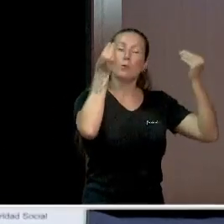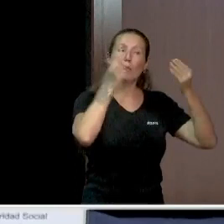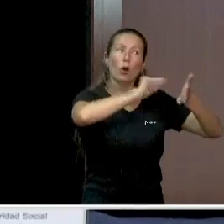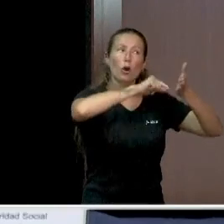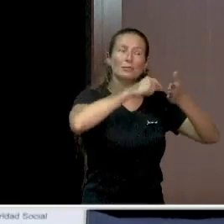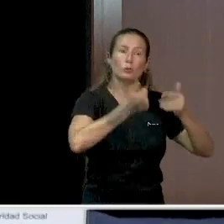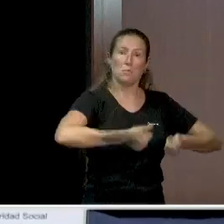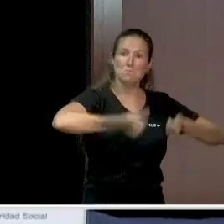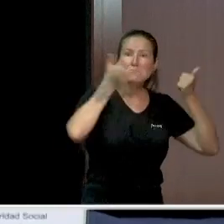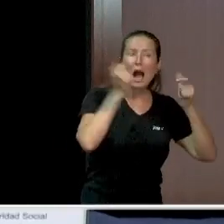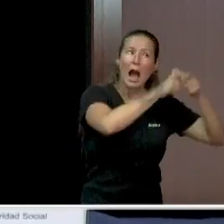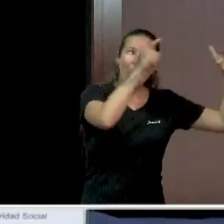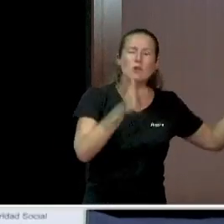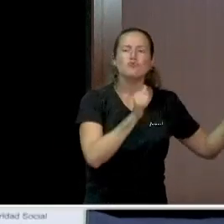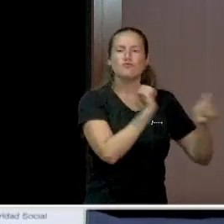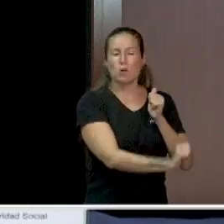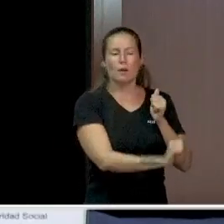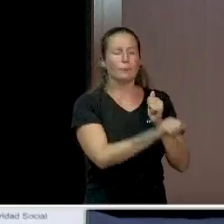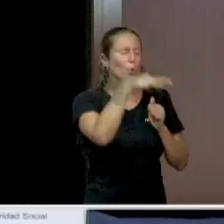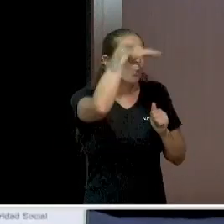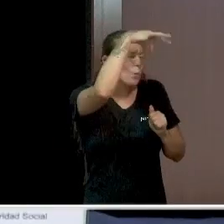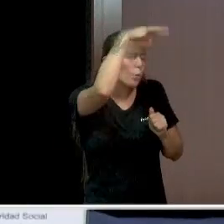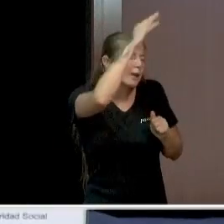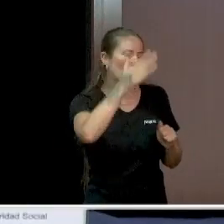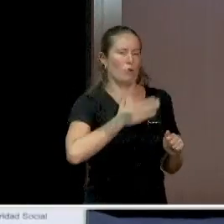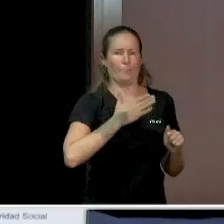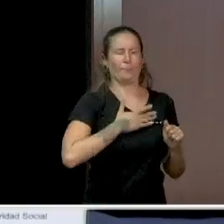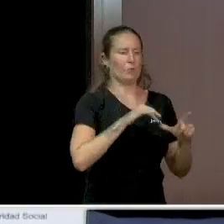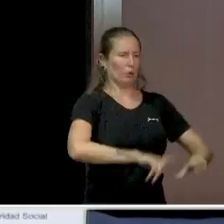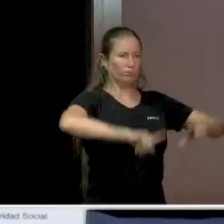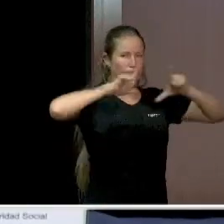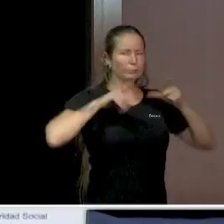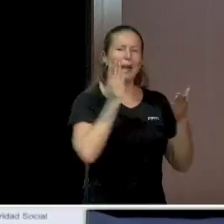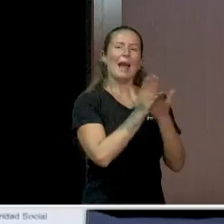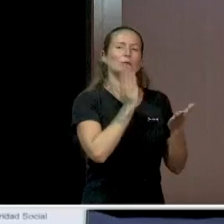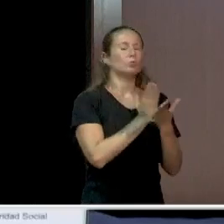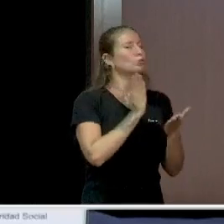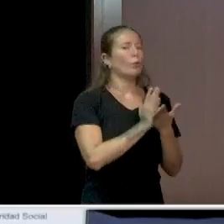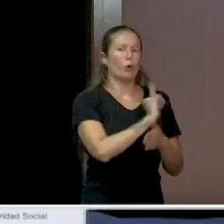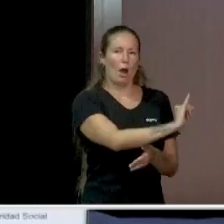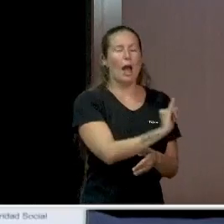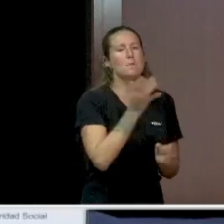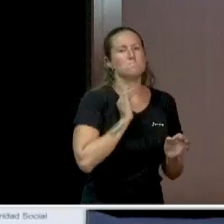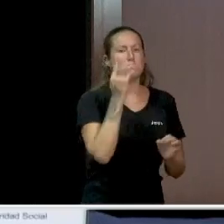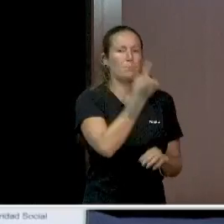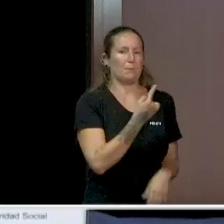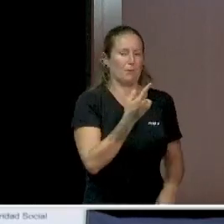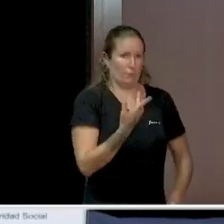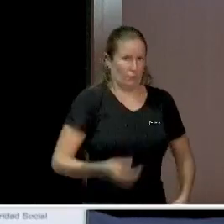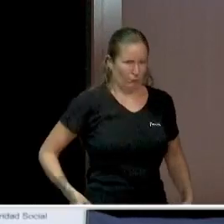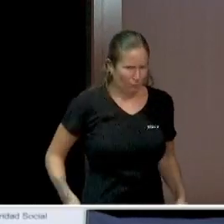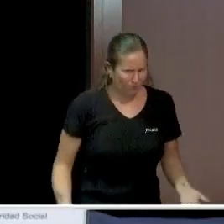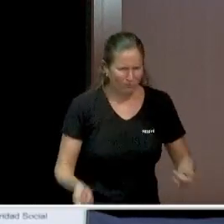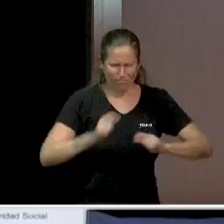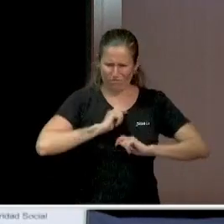contratado, fue el que únicamente acreditaba estudios primarios. A mí eso me lleva a